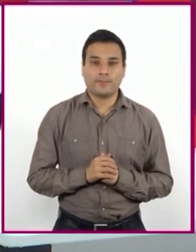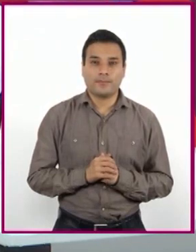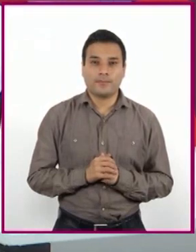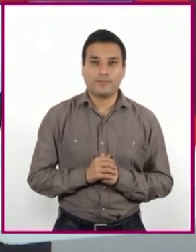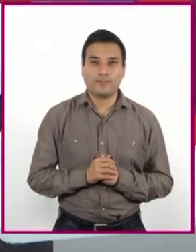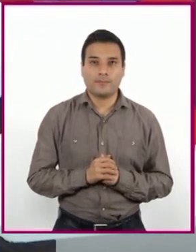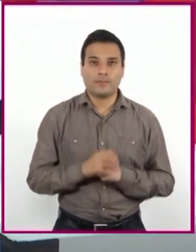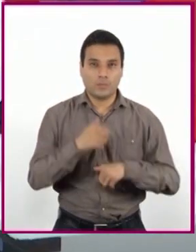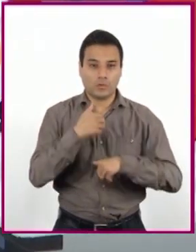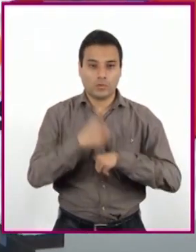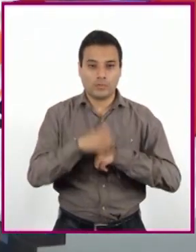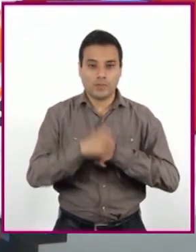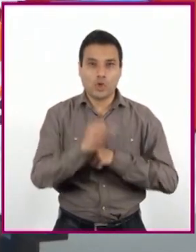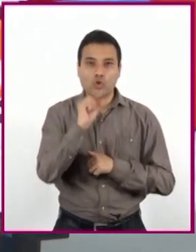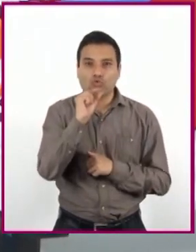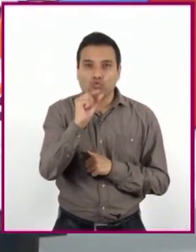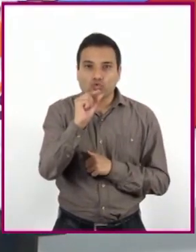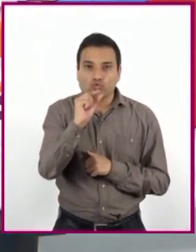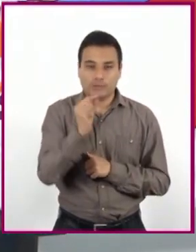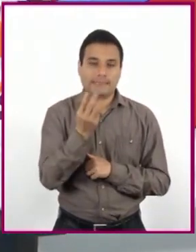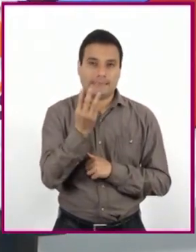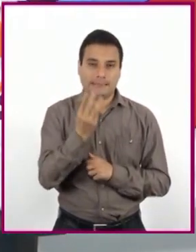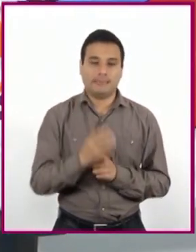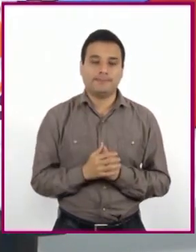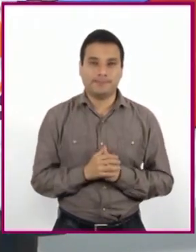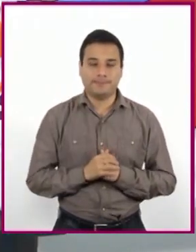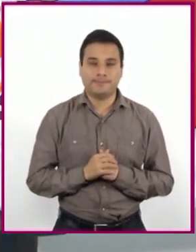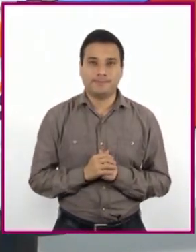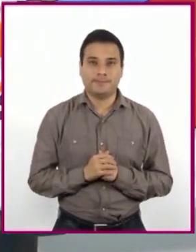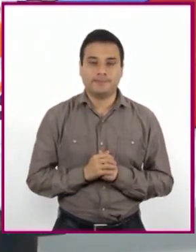con subíndice 3.